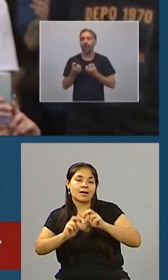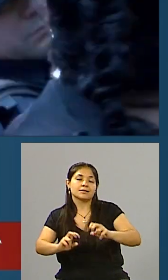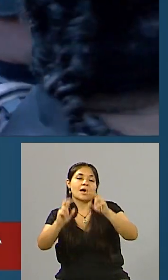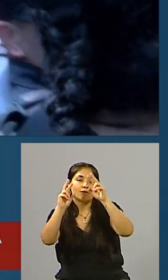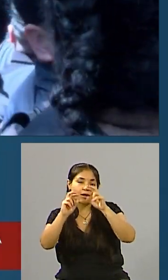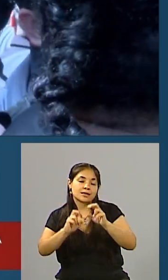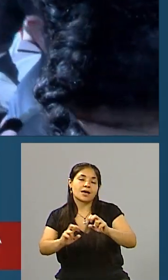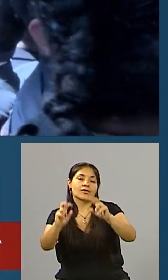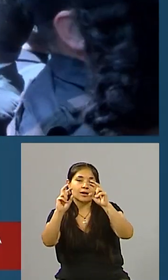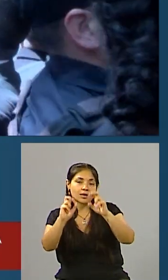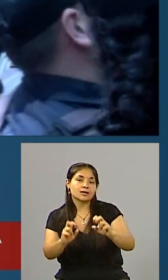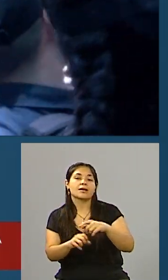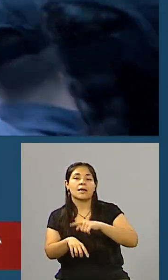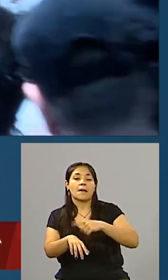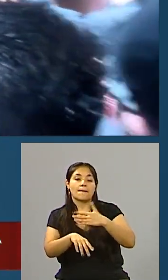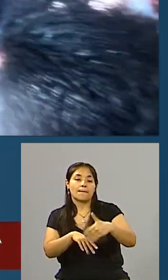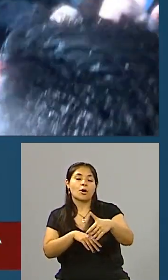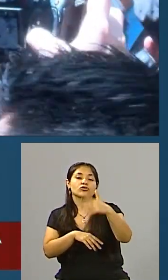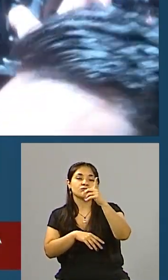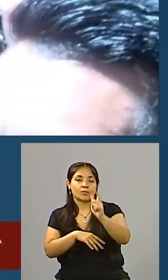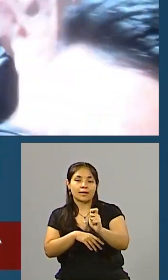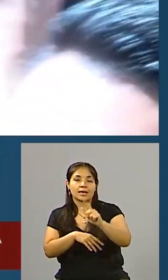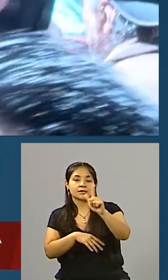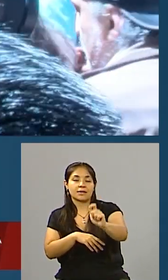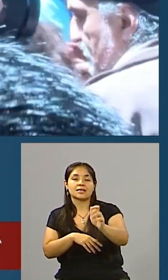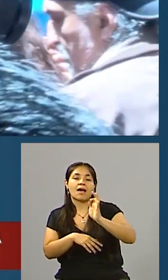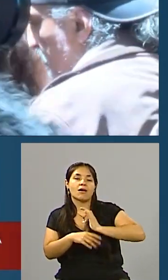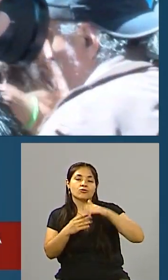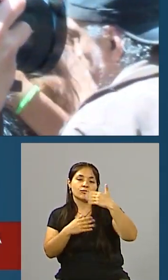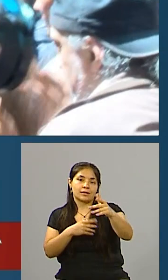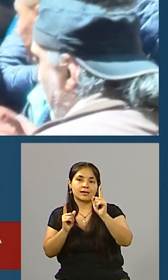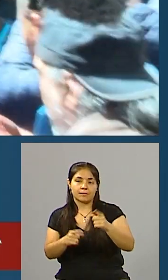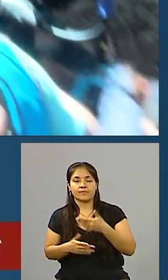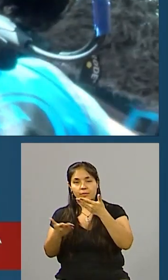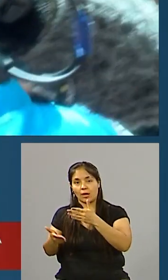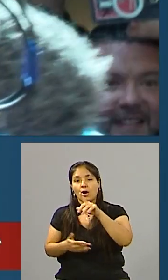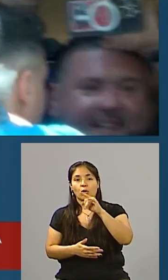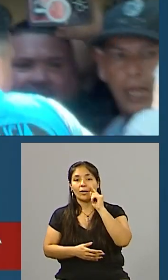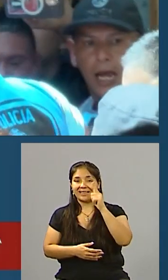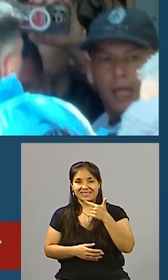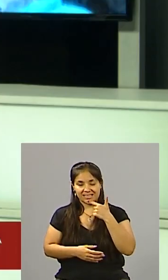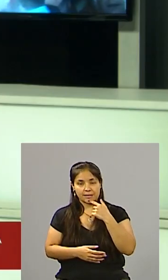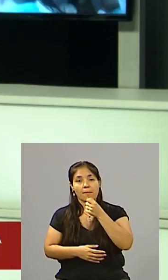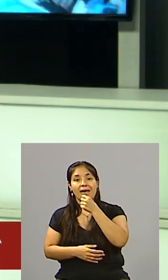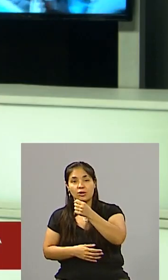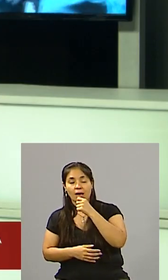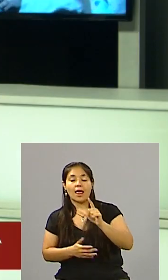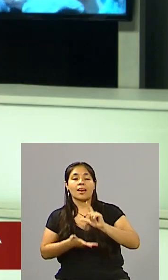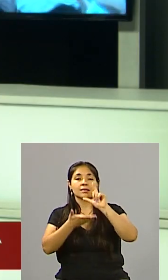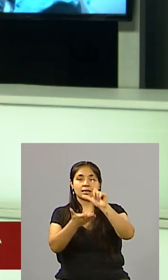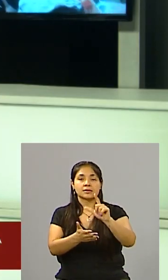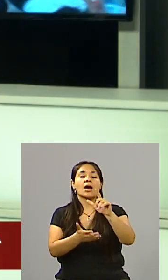y desgranando en los próximos meses y en los próximos años, te diría. Estamos con Luisa Abrego, periodista, licenciado en